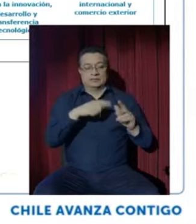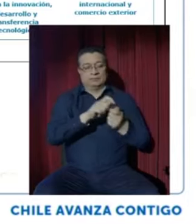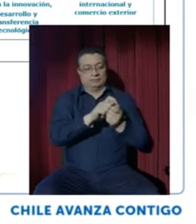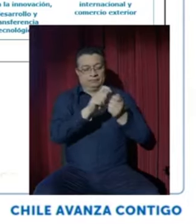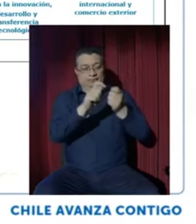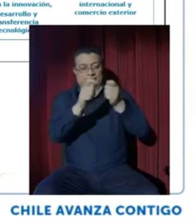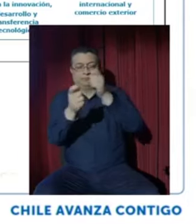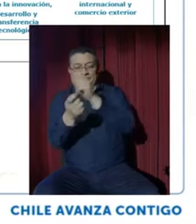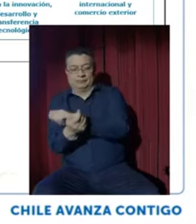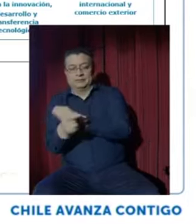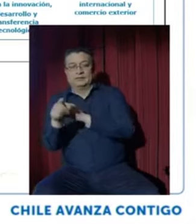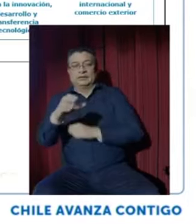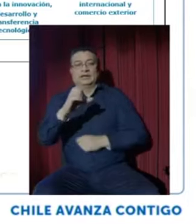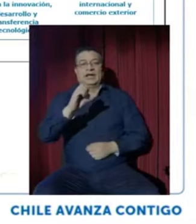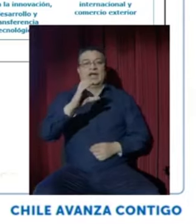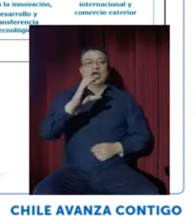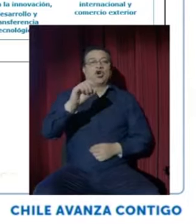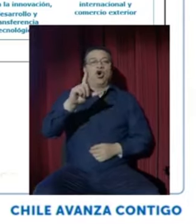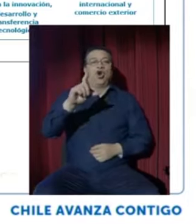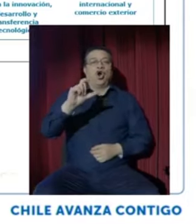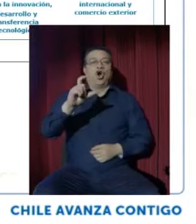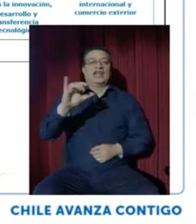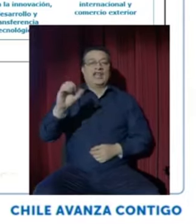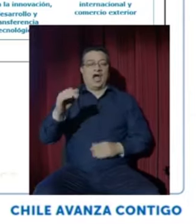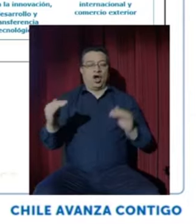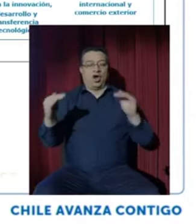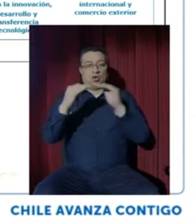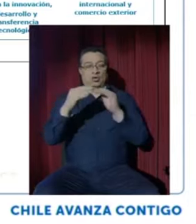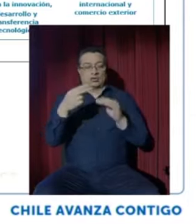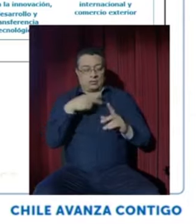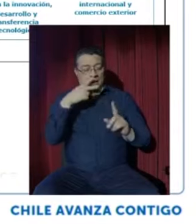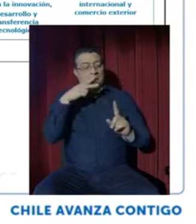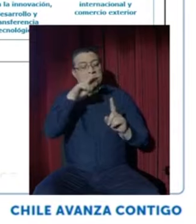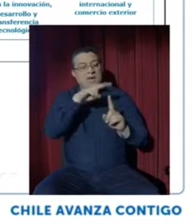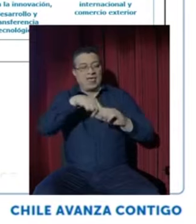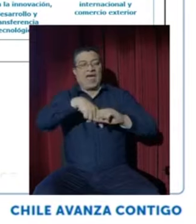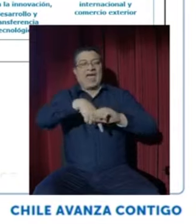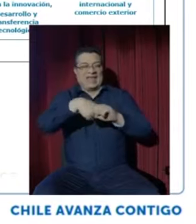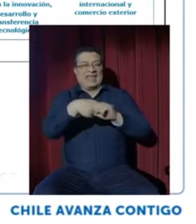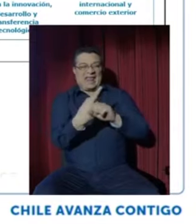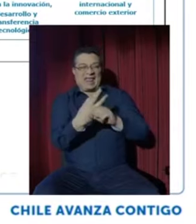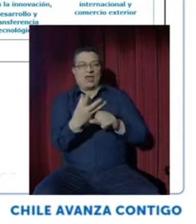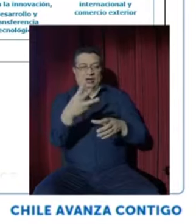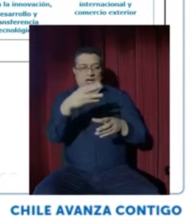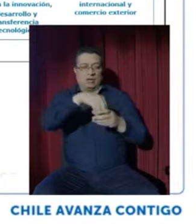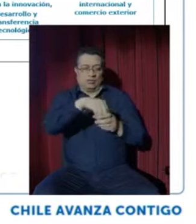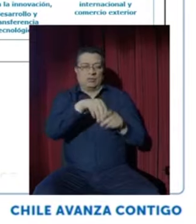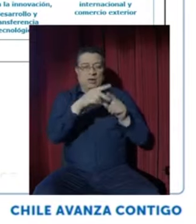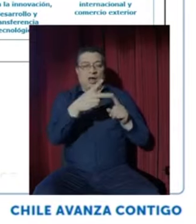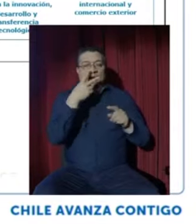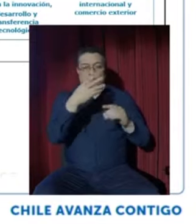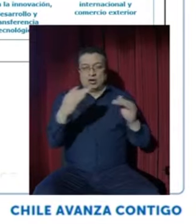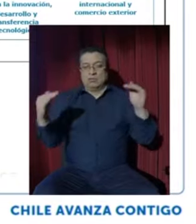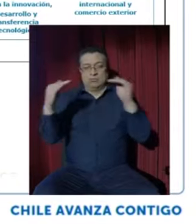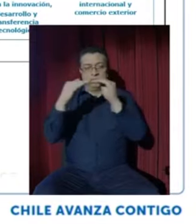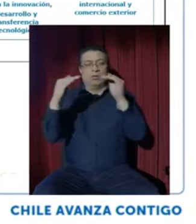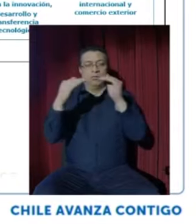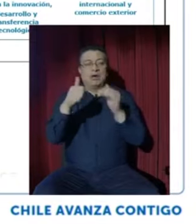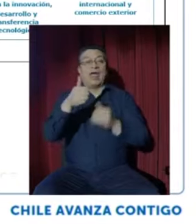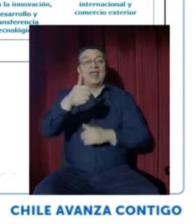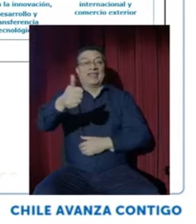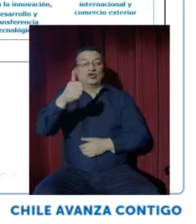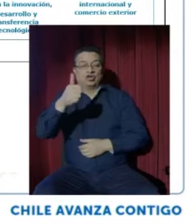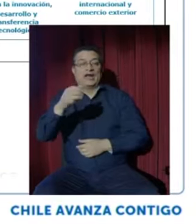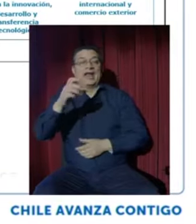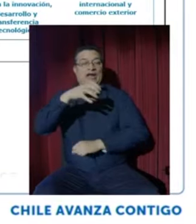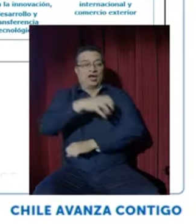hacia una ecología justa una perspectiva de género en las instituciones y ya vemos como hay paridad en las direcciones regionales